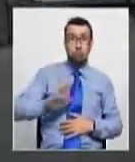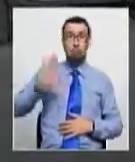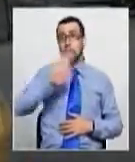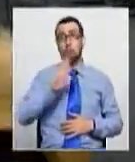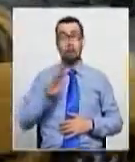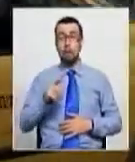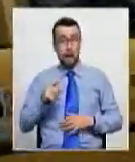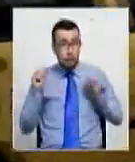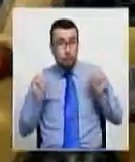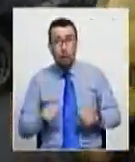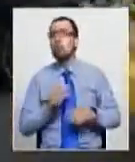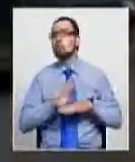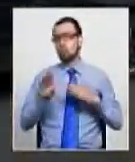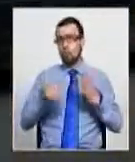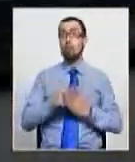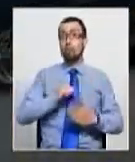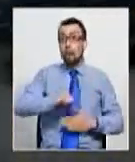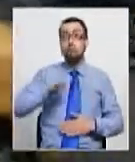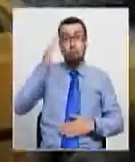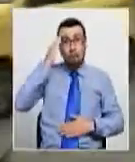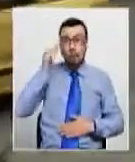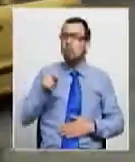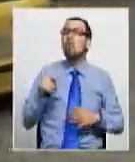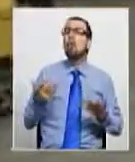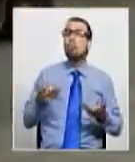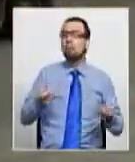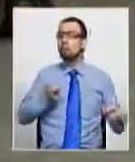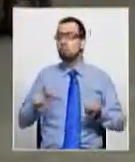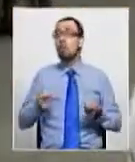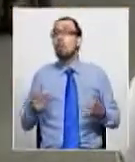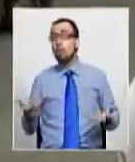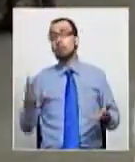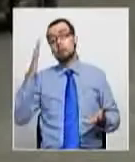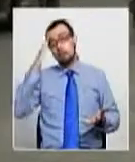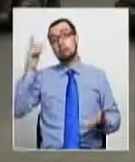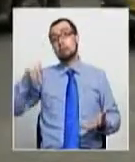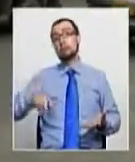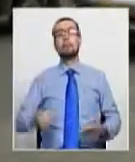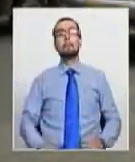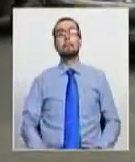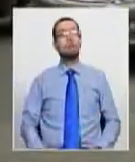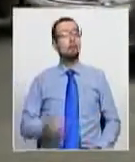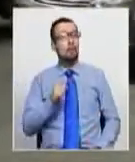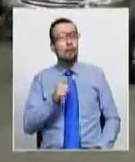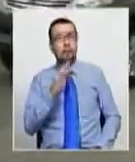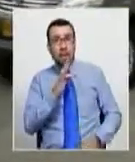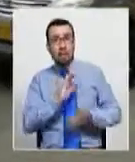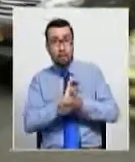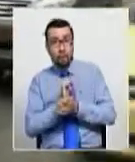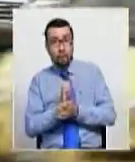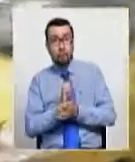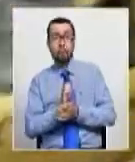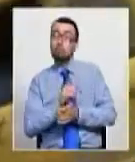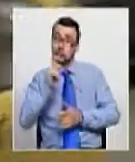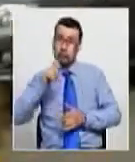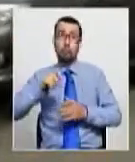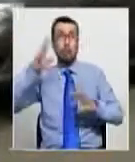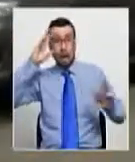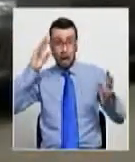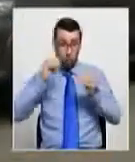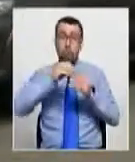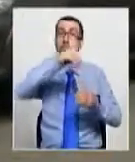pudiente que todos hemos hecho saber cómo está funcionando nuestro país yo creo que te la cabeza incluir el tema de los acuerdos de paz con las farc porque